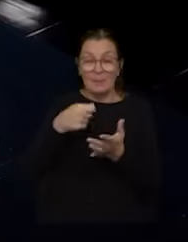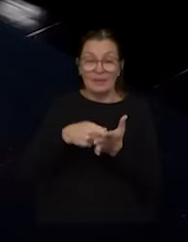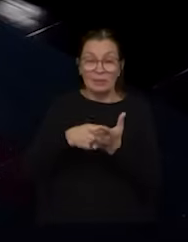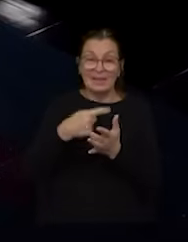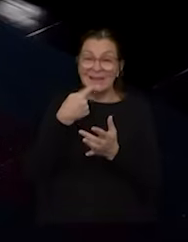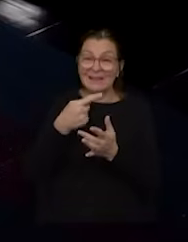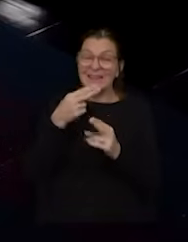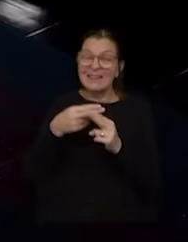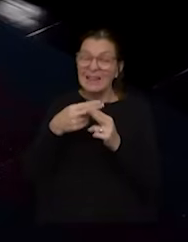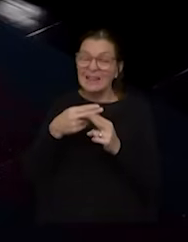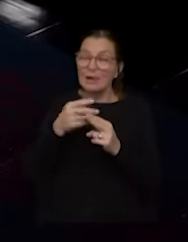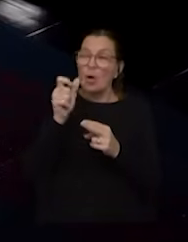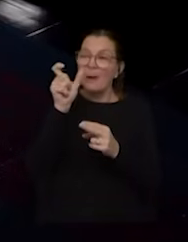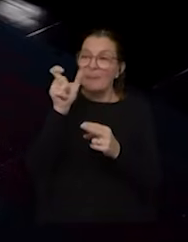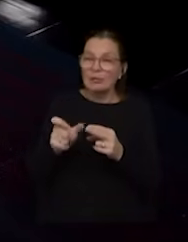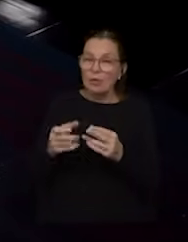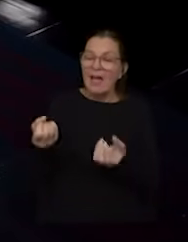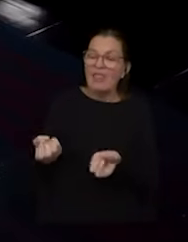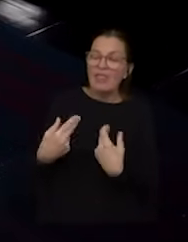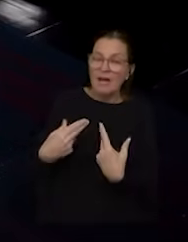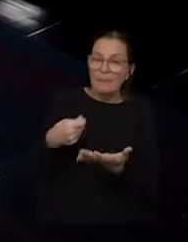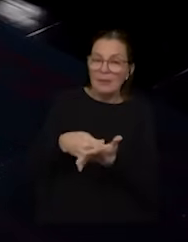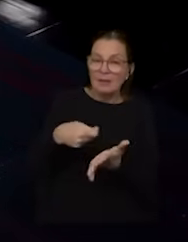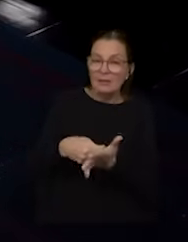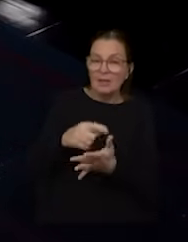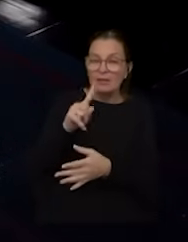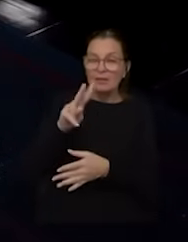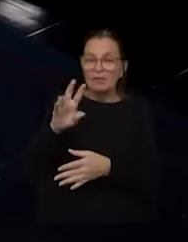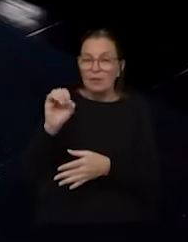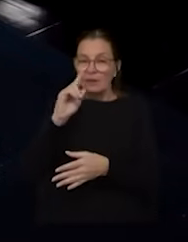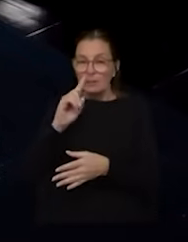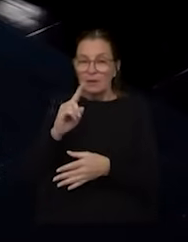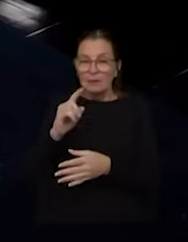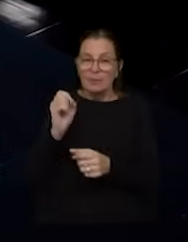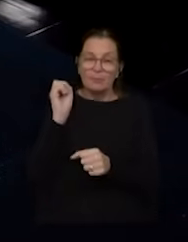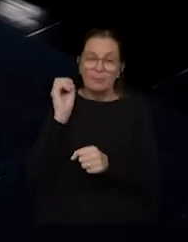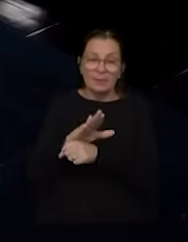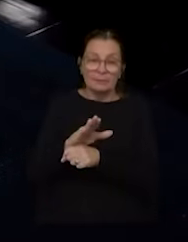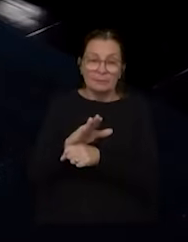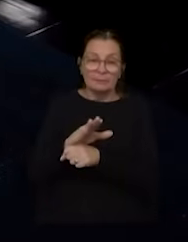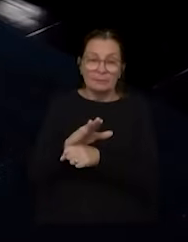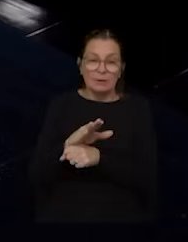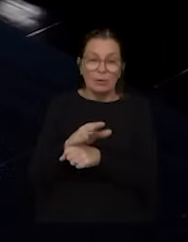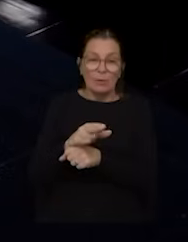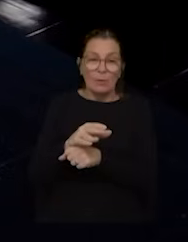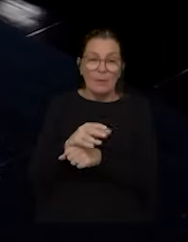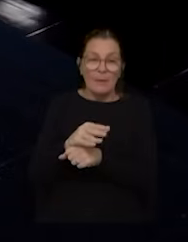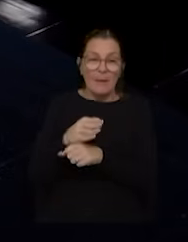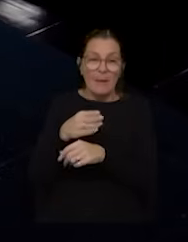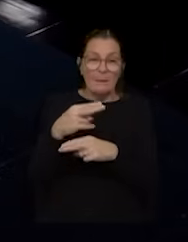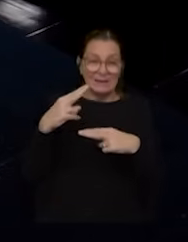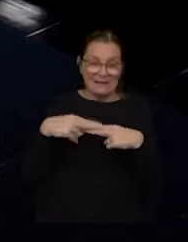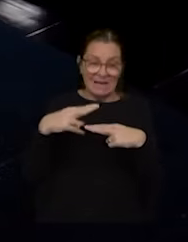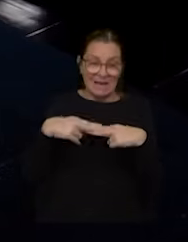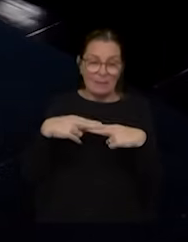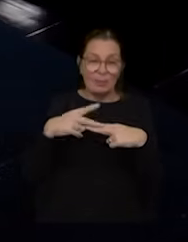detallar quién es el el que hace La donación 120,000 para las transacciones a través de eh justamente de medios digitales